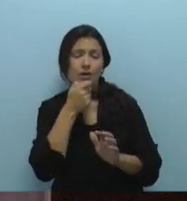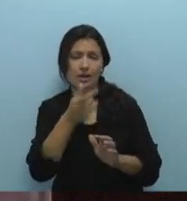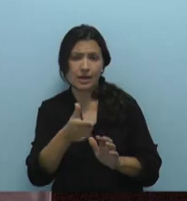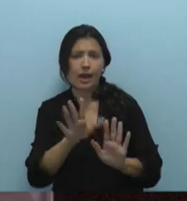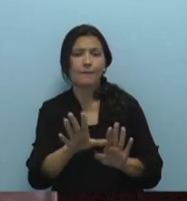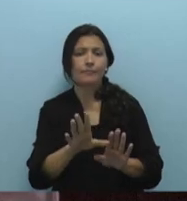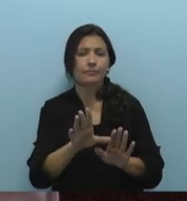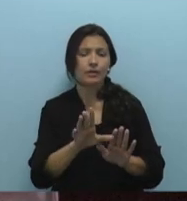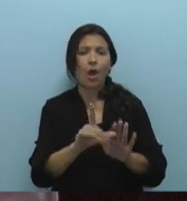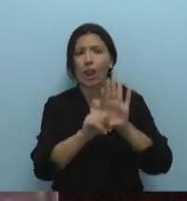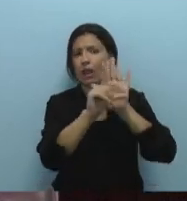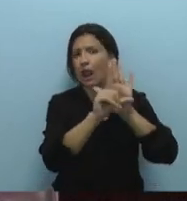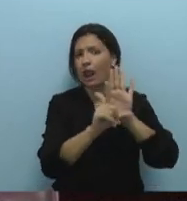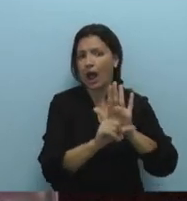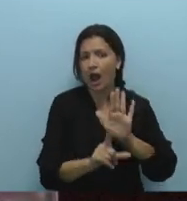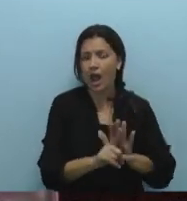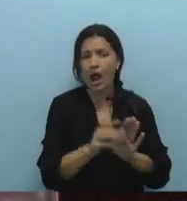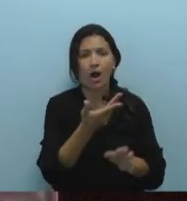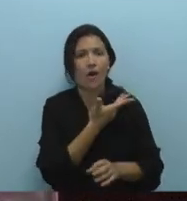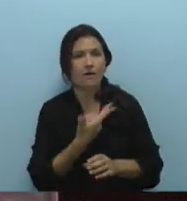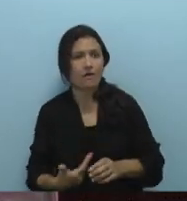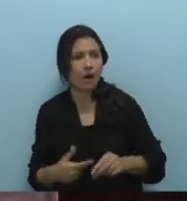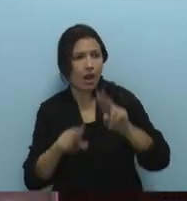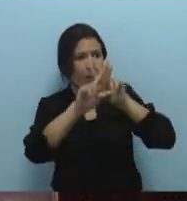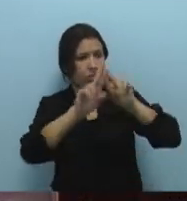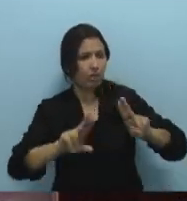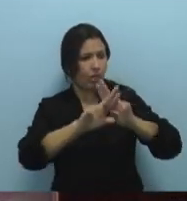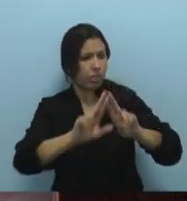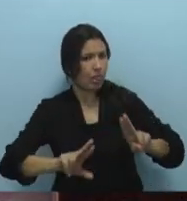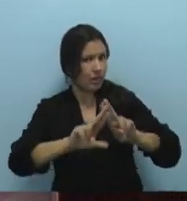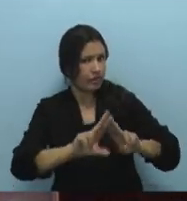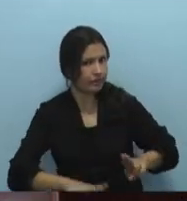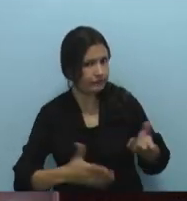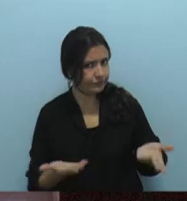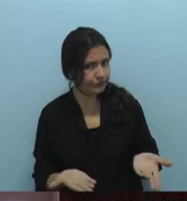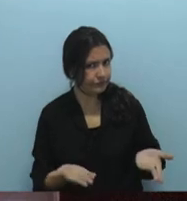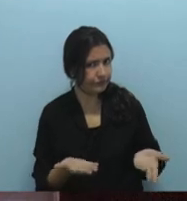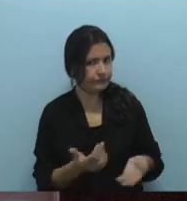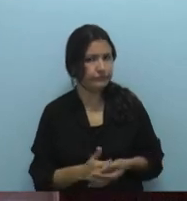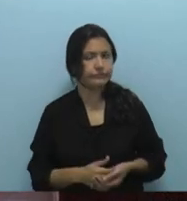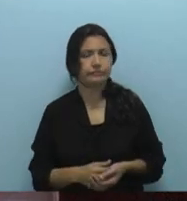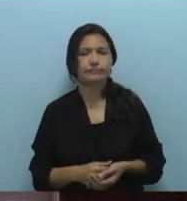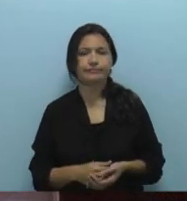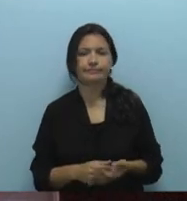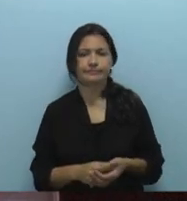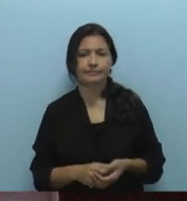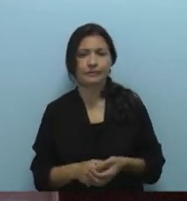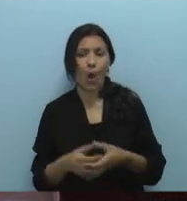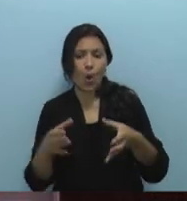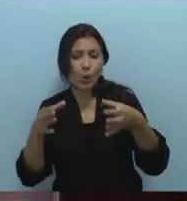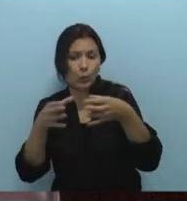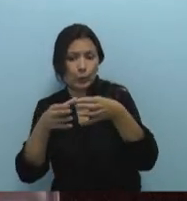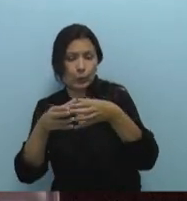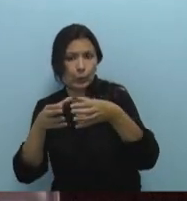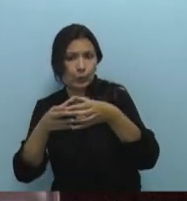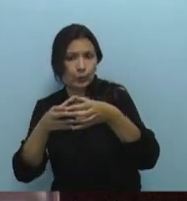cada una de las medidas del gobierno de Milei, está siendo avalado y anula